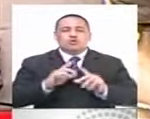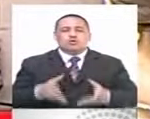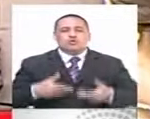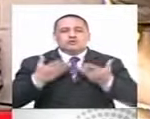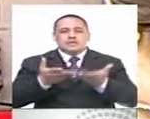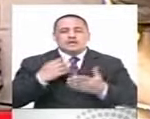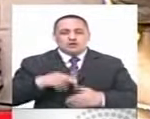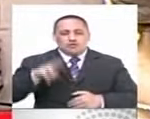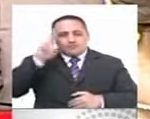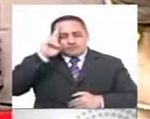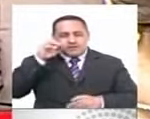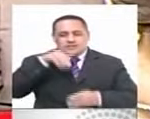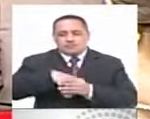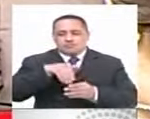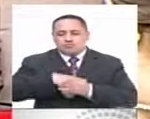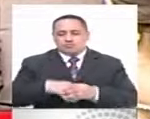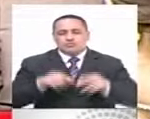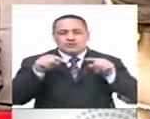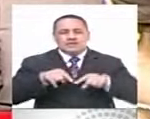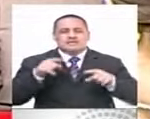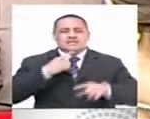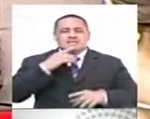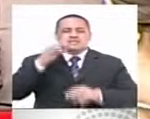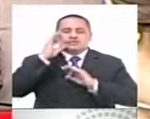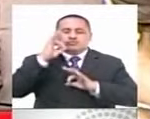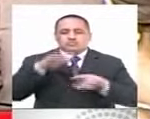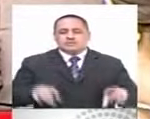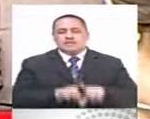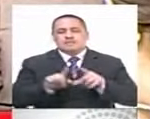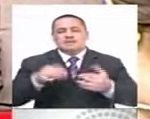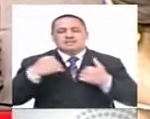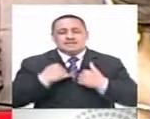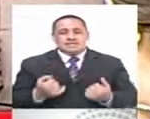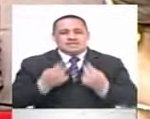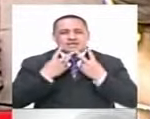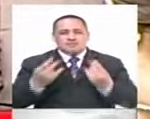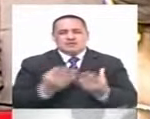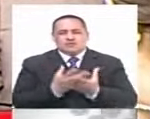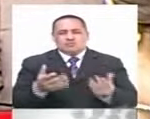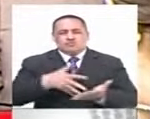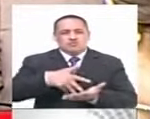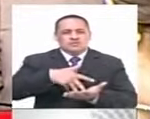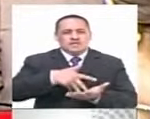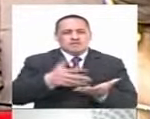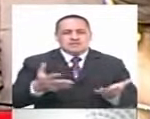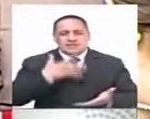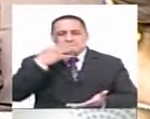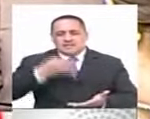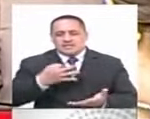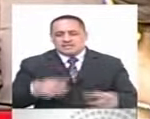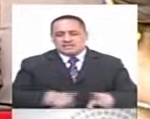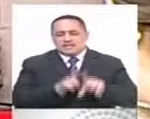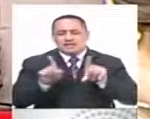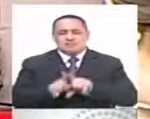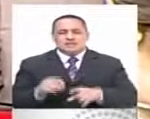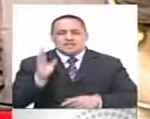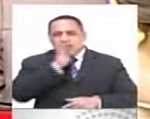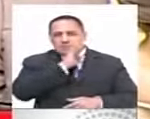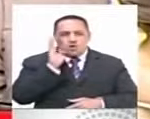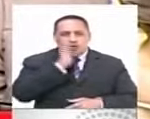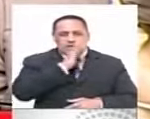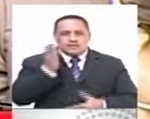de confianza. Este discurso tiene mucho de endeblez conceptual y también de